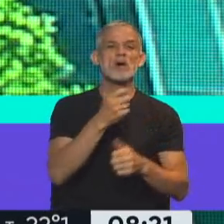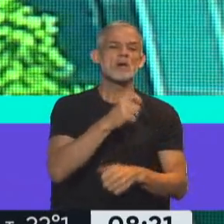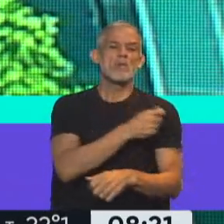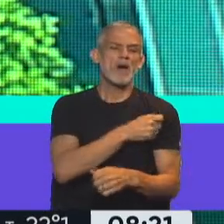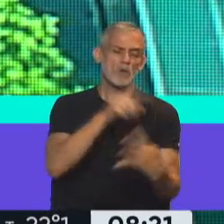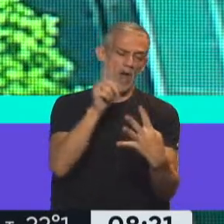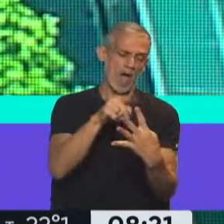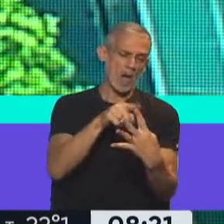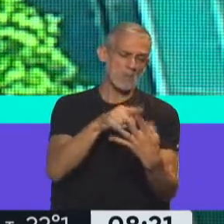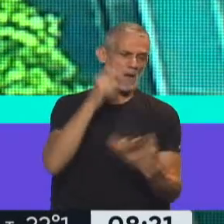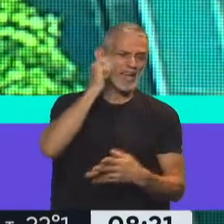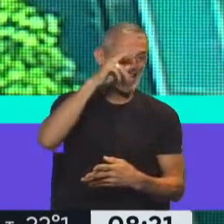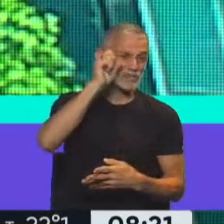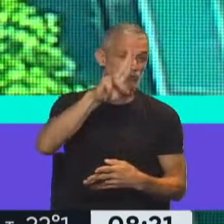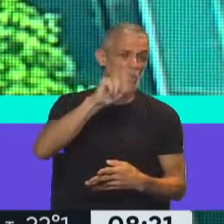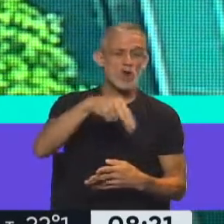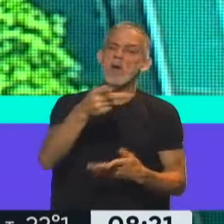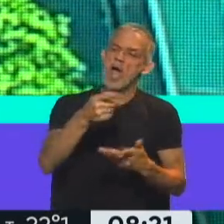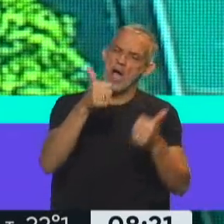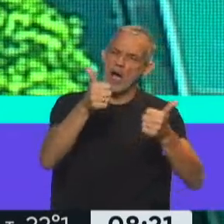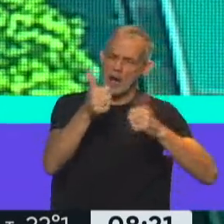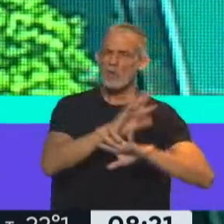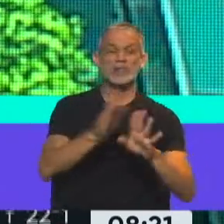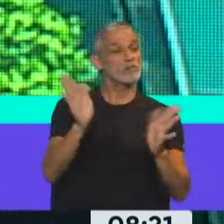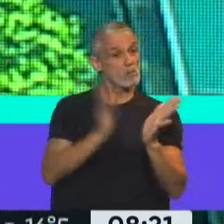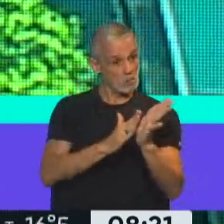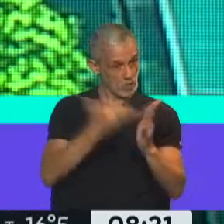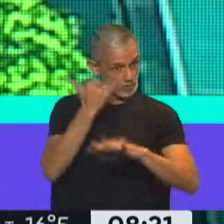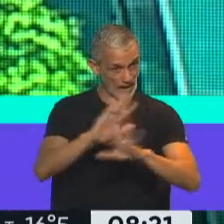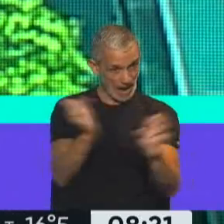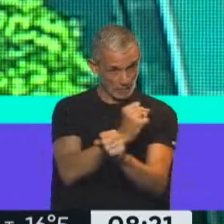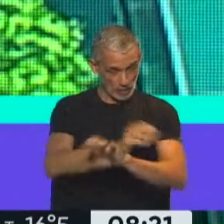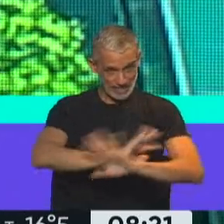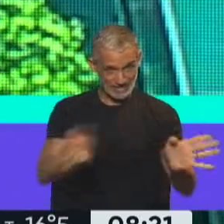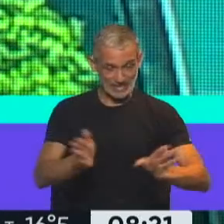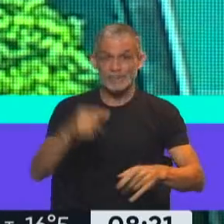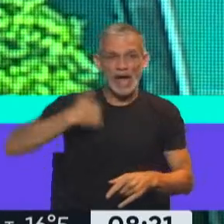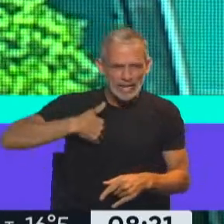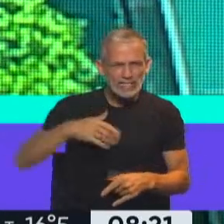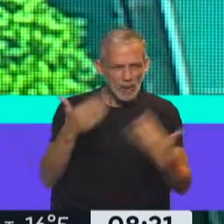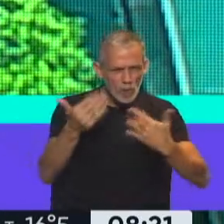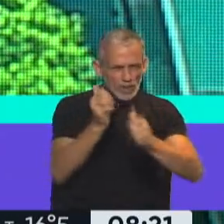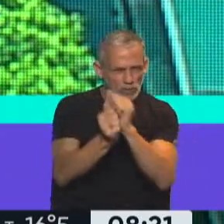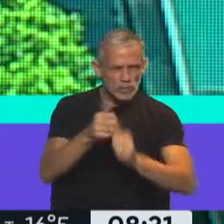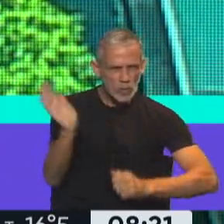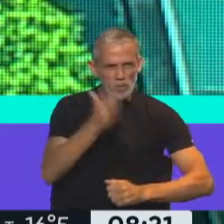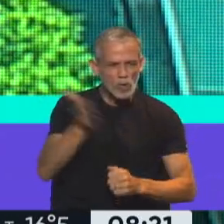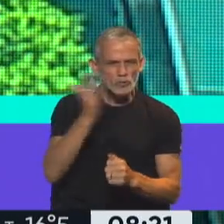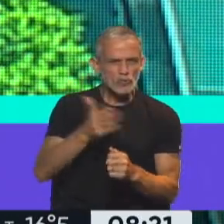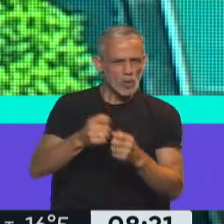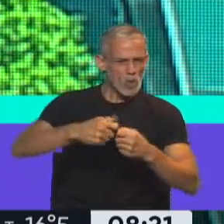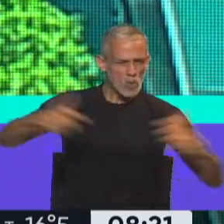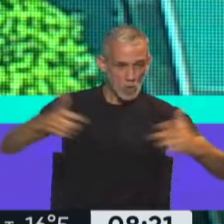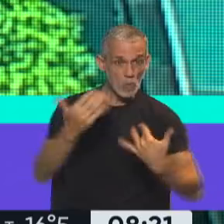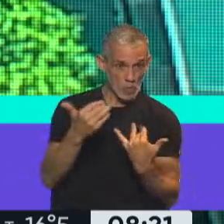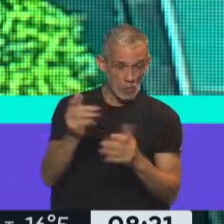Gerson está genial, está buenísima, la aprobamos. ¿Tiene Argentina capacidad de producción en masa como